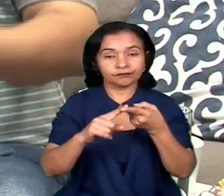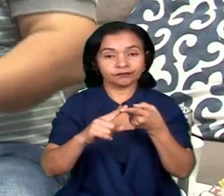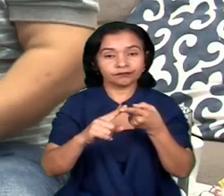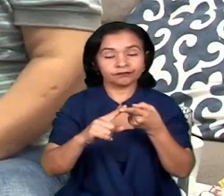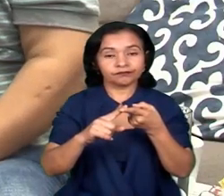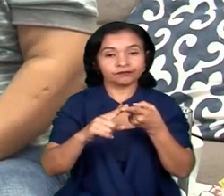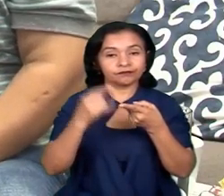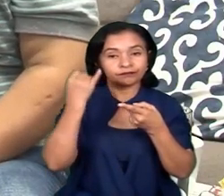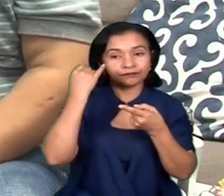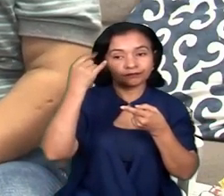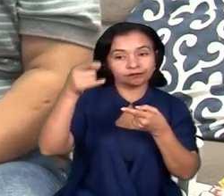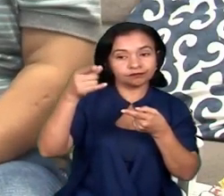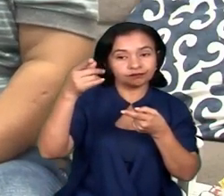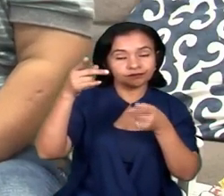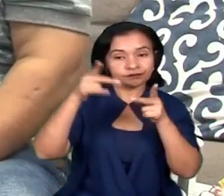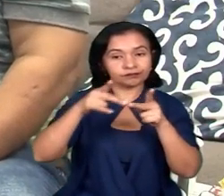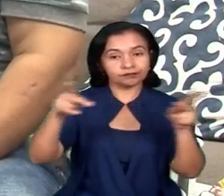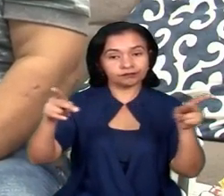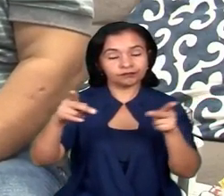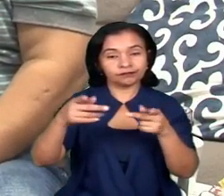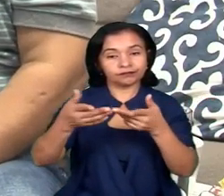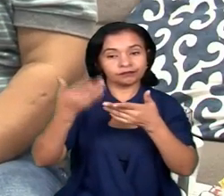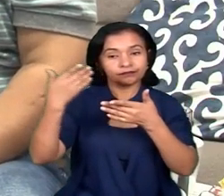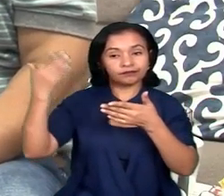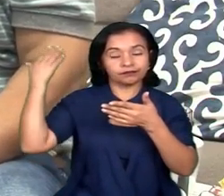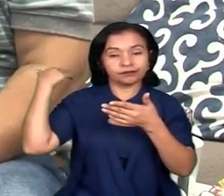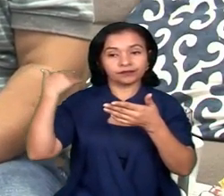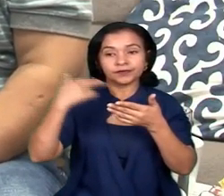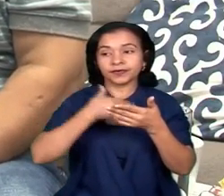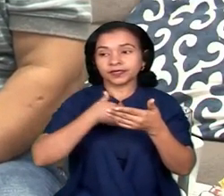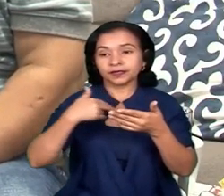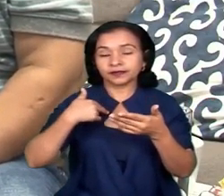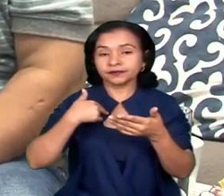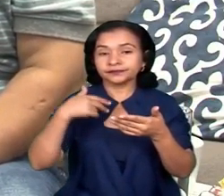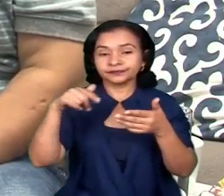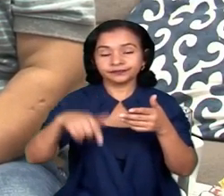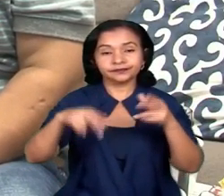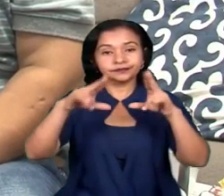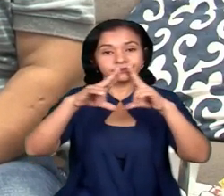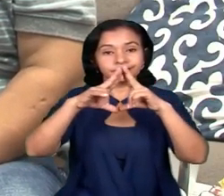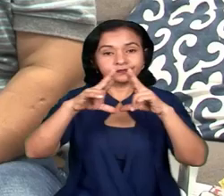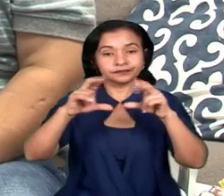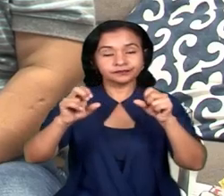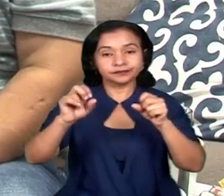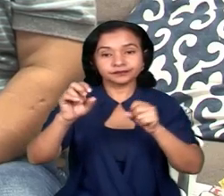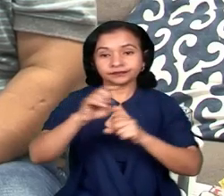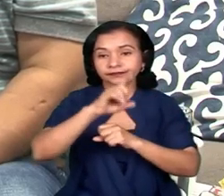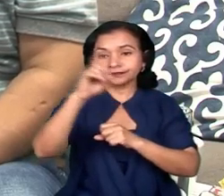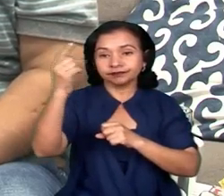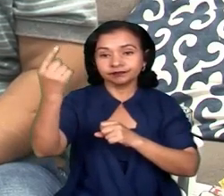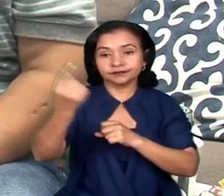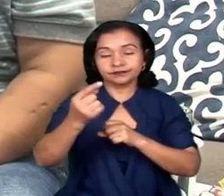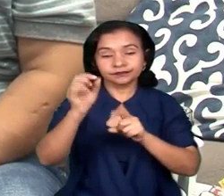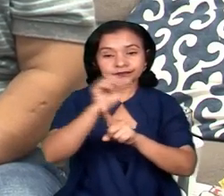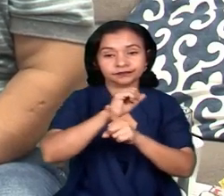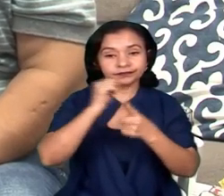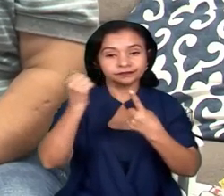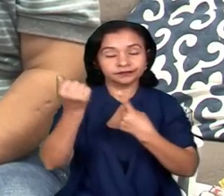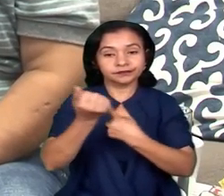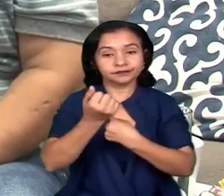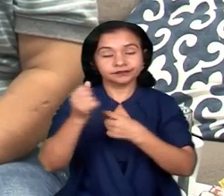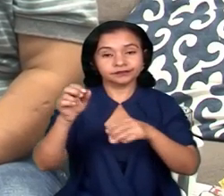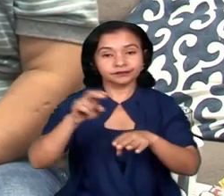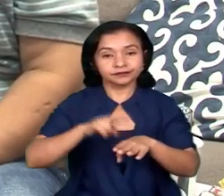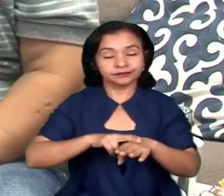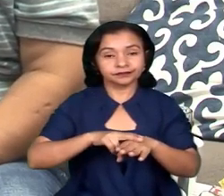a esos planteamientos que lo que hacen es echarte para atrás. Nosotros aquí en Nicaragua, el día que venimos a la Asamblea Nacional,